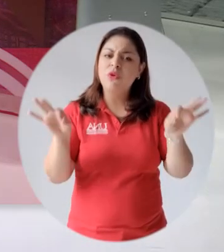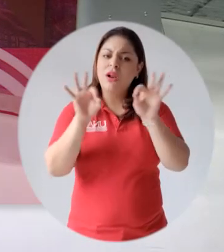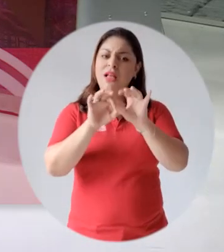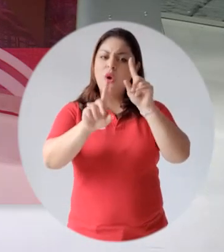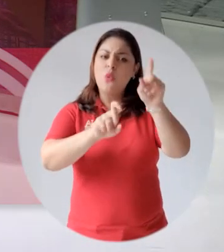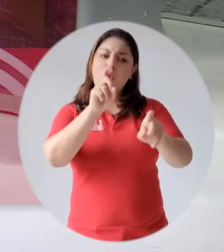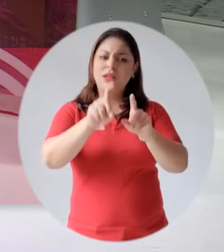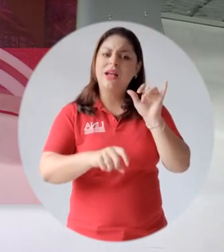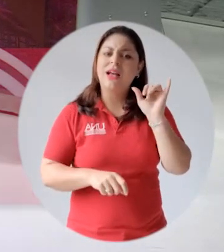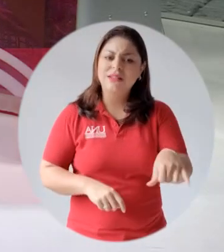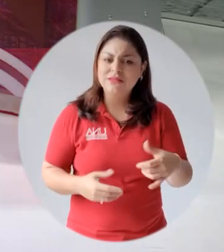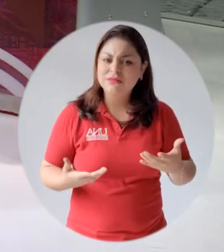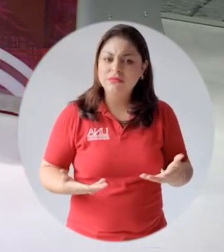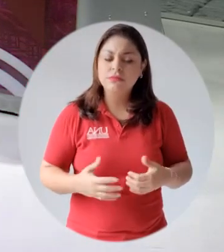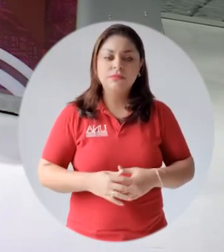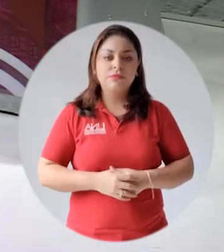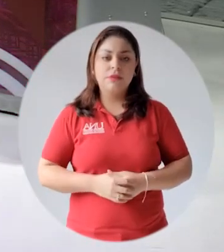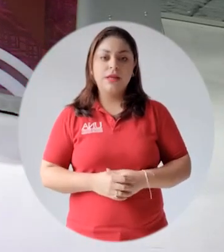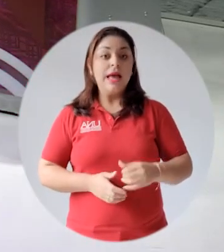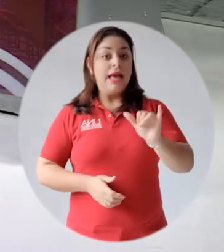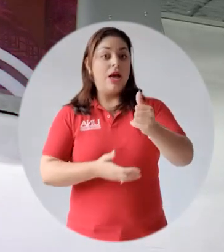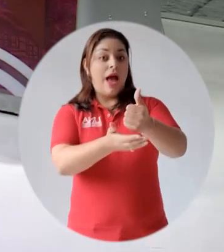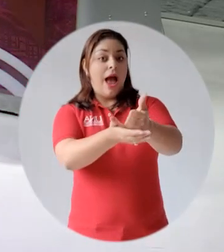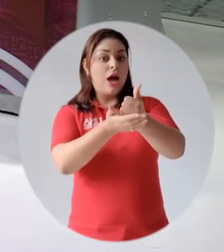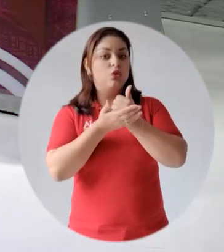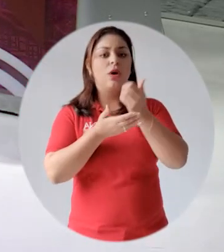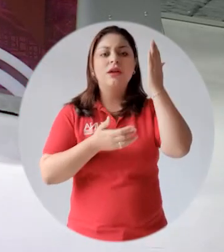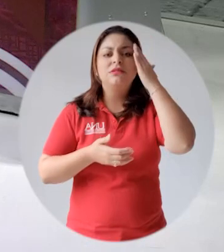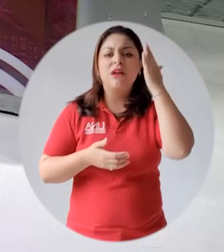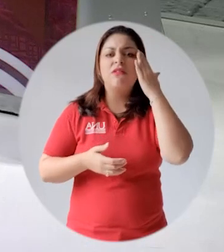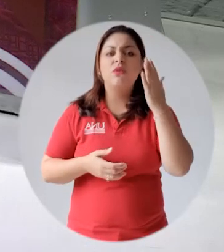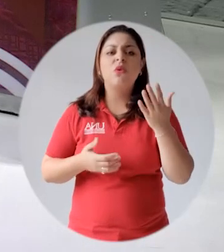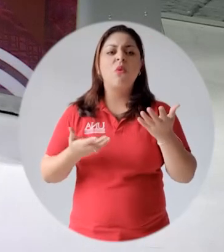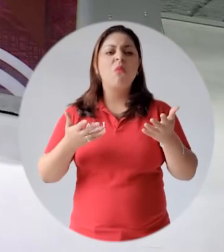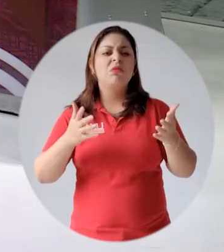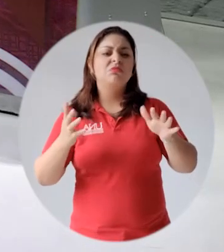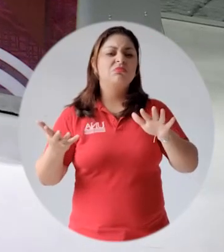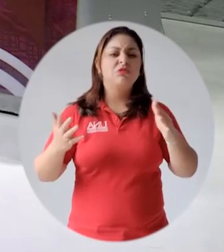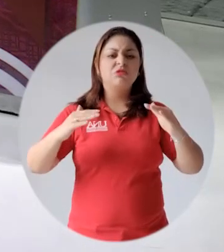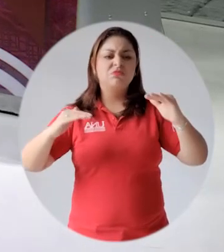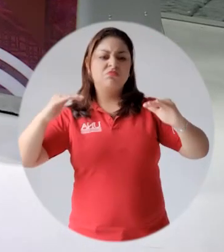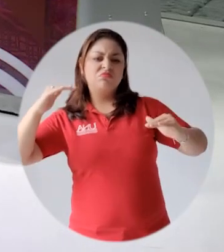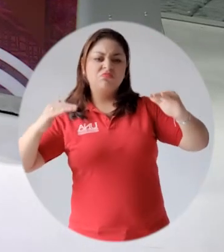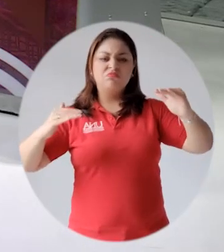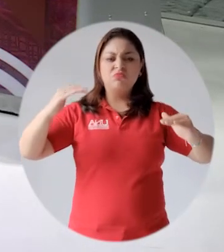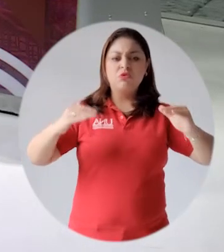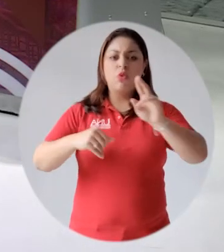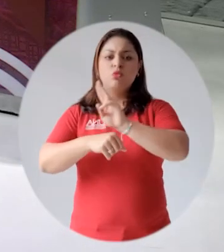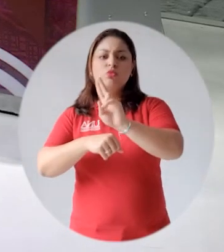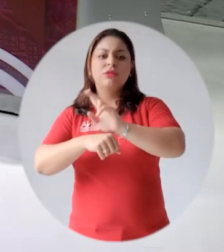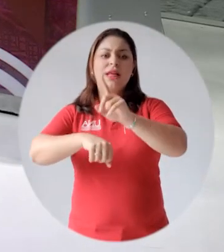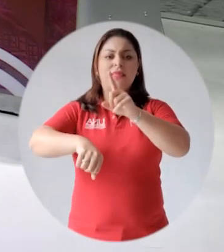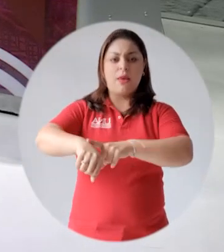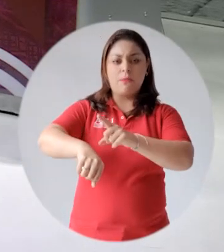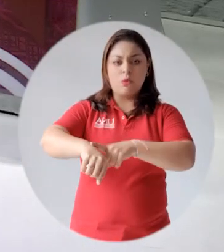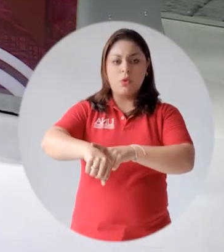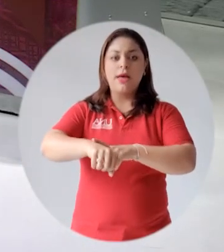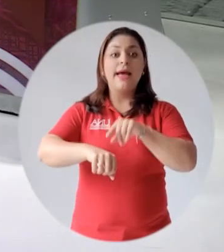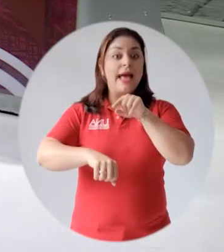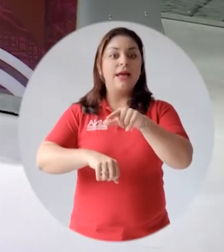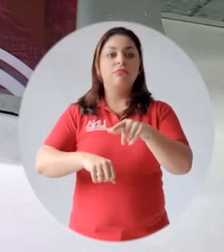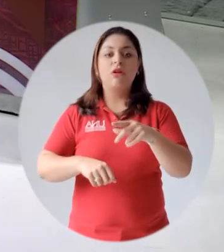encuesta de uso del tiempo? Pues permite visibilizar las brechas en el uso del tiempo, lo primero, ¿verdad? Hacer visible lo que ha sido invisible, ¿verdad?